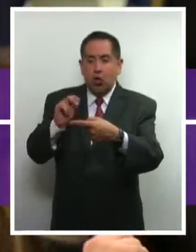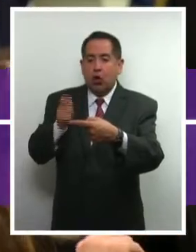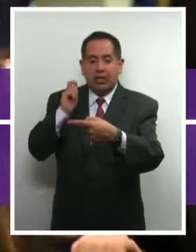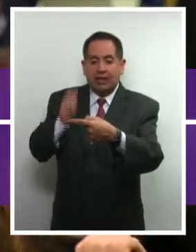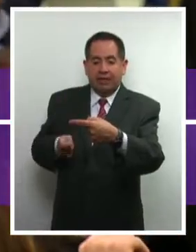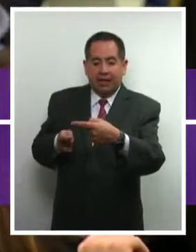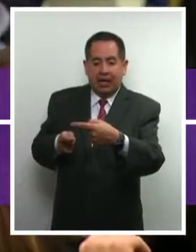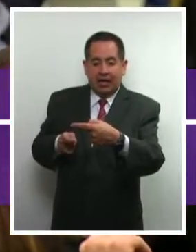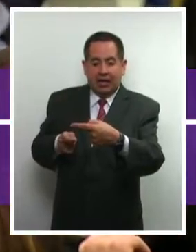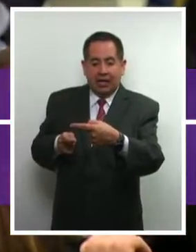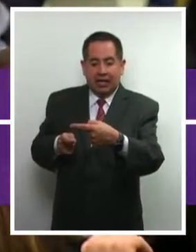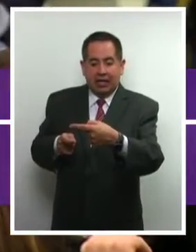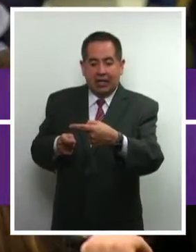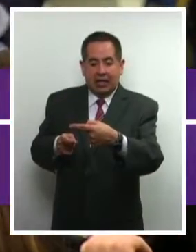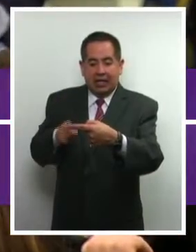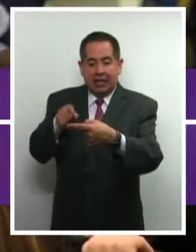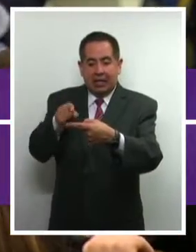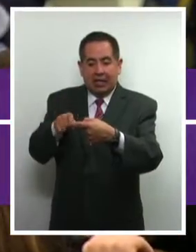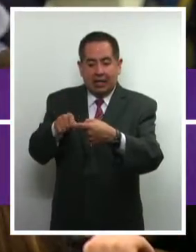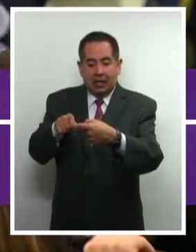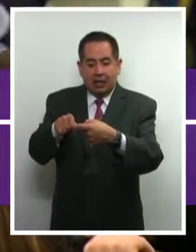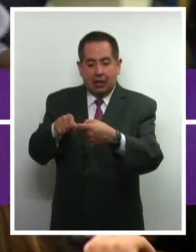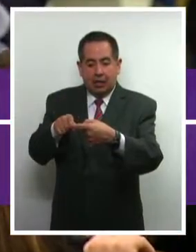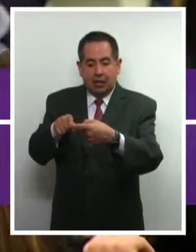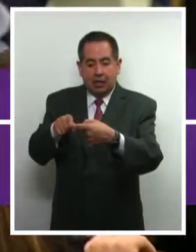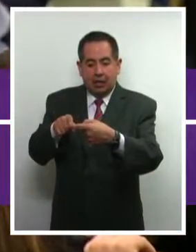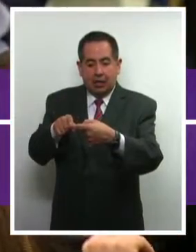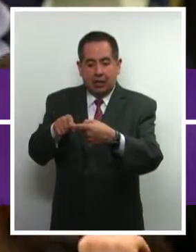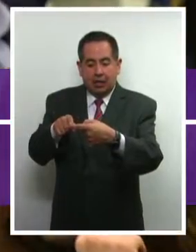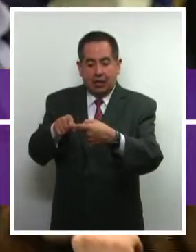decir que